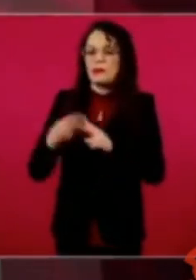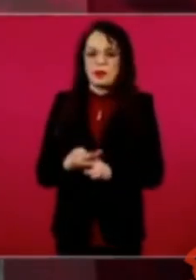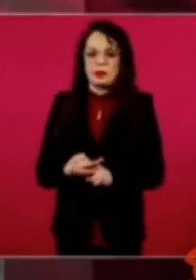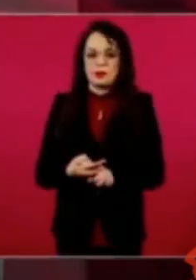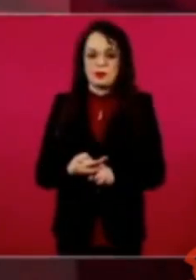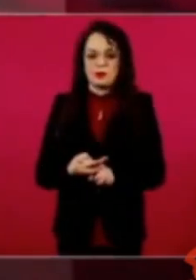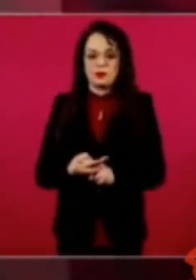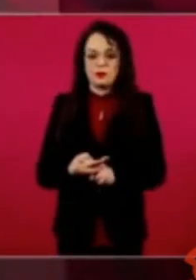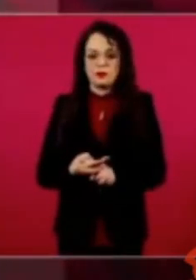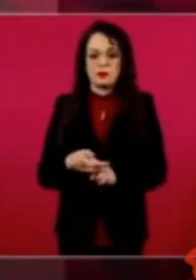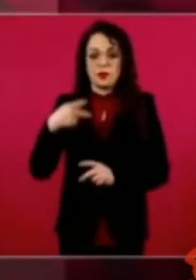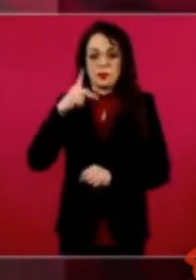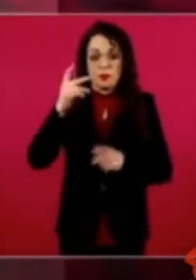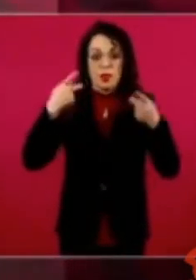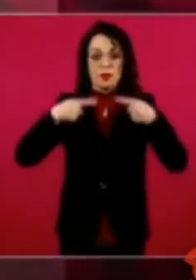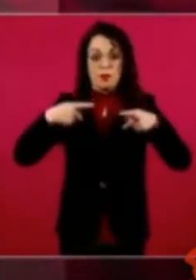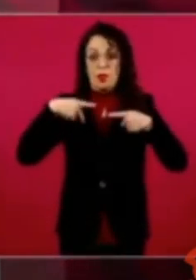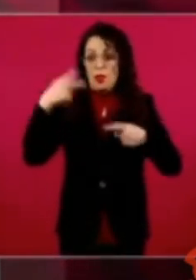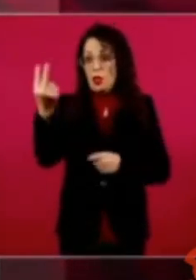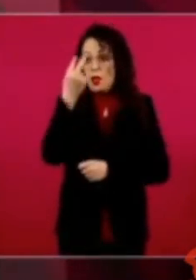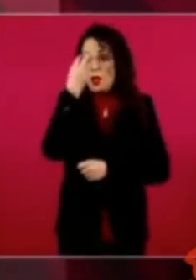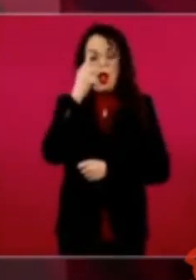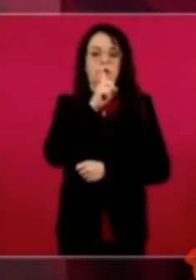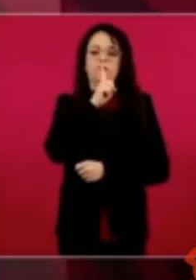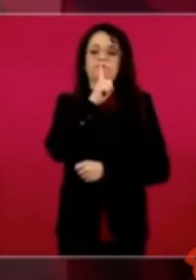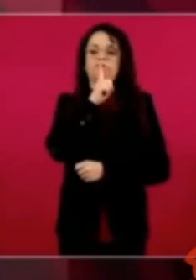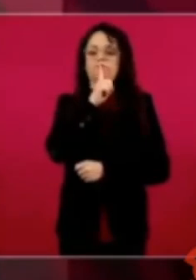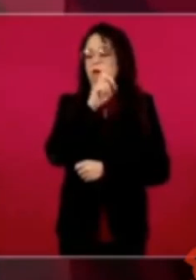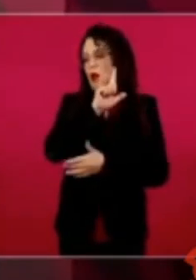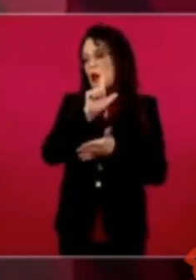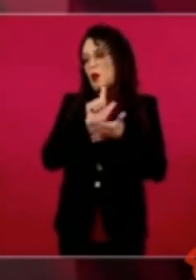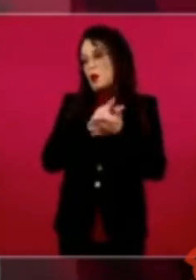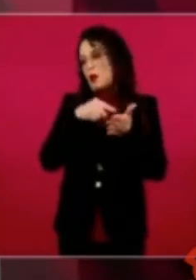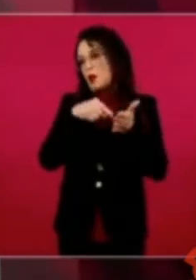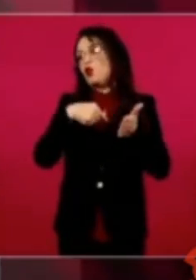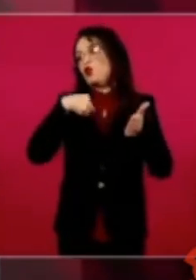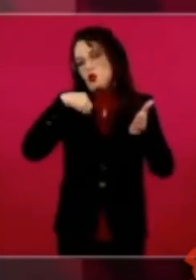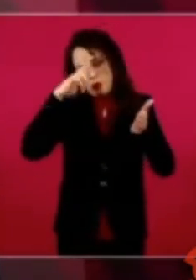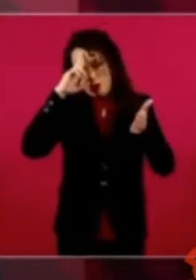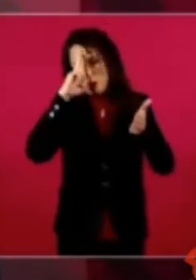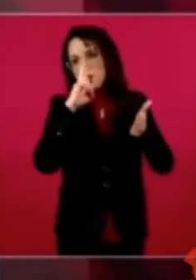Públicamente, la ley es la ley.